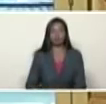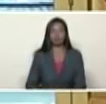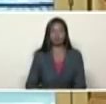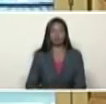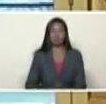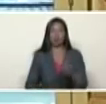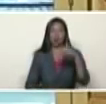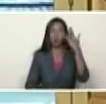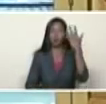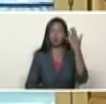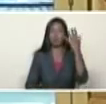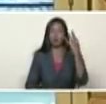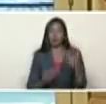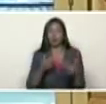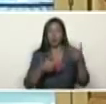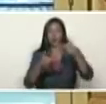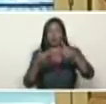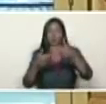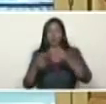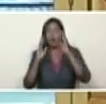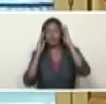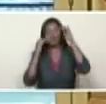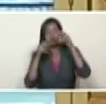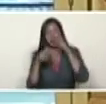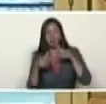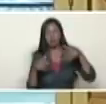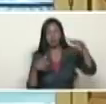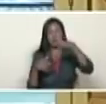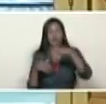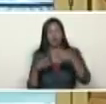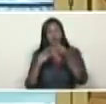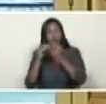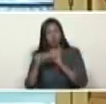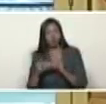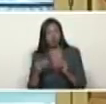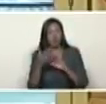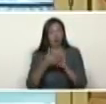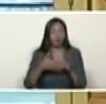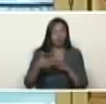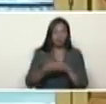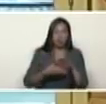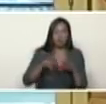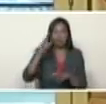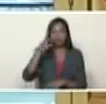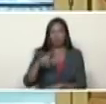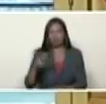Y con otra mano construimos, atendemos al pueblo, resolvemos problemas. Todos los días,